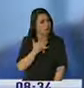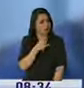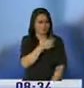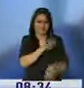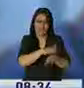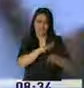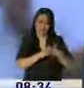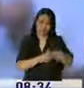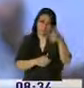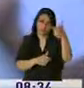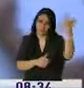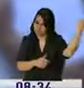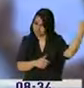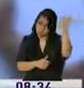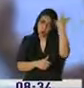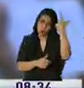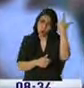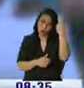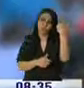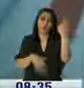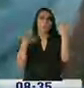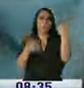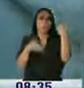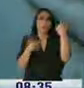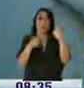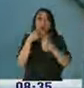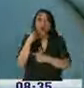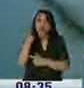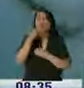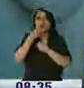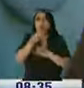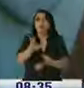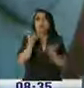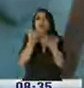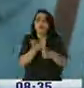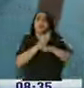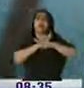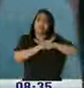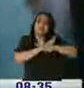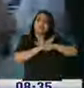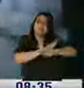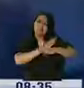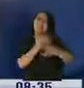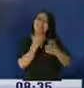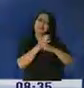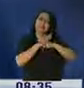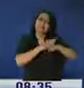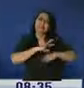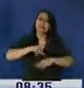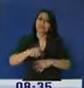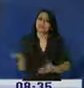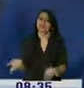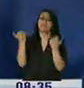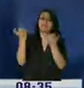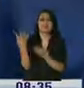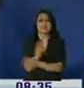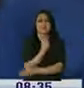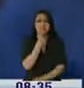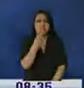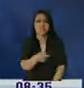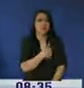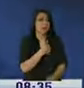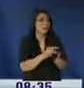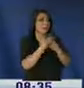causado al golpearlo con el arma de fuego, comenta que intentó resistirse lo que más pudo. Que le, dame la plata, hijo. Le digo,